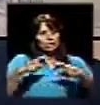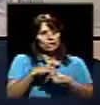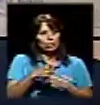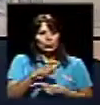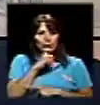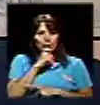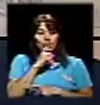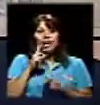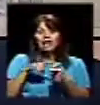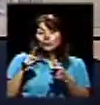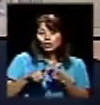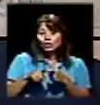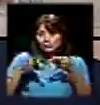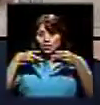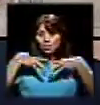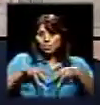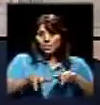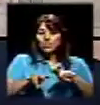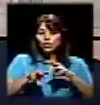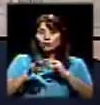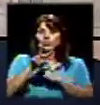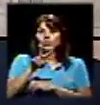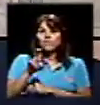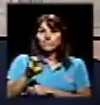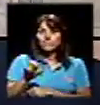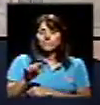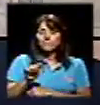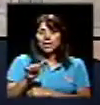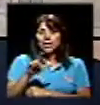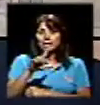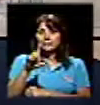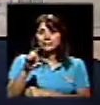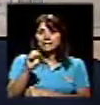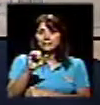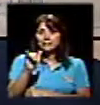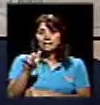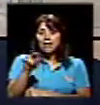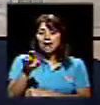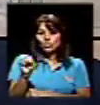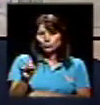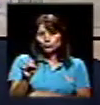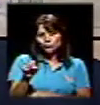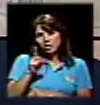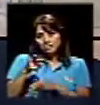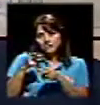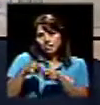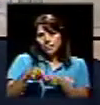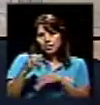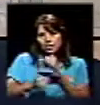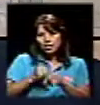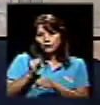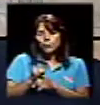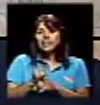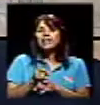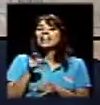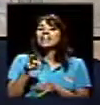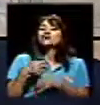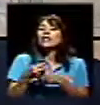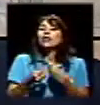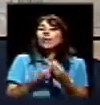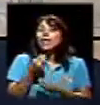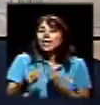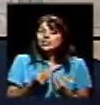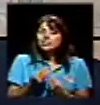métodos bayesianos, que es como se le conoce en el ámbito internacional, lo que hacen es, a través de